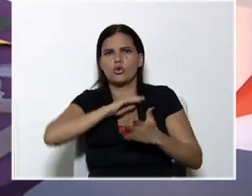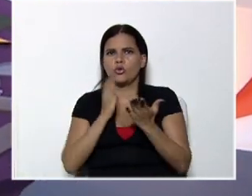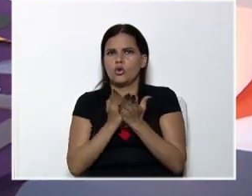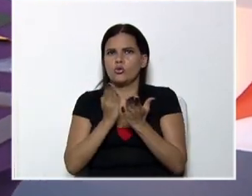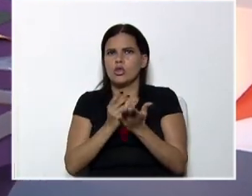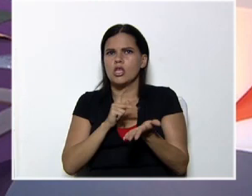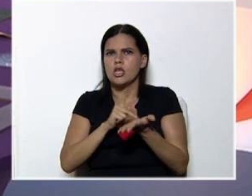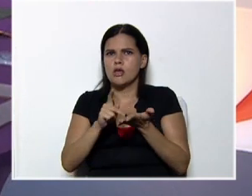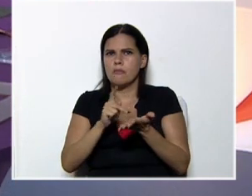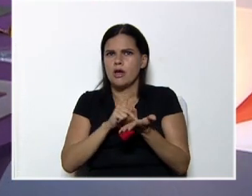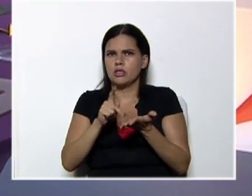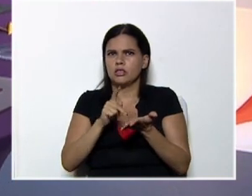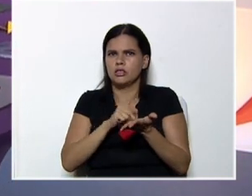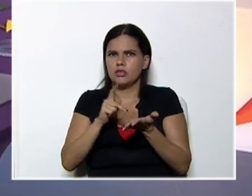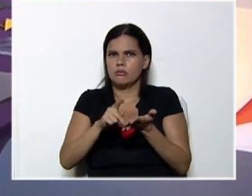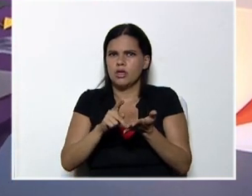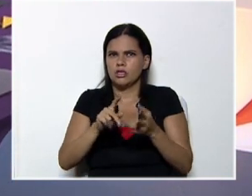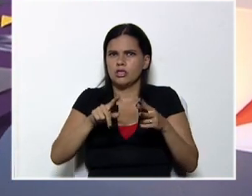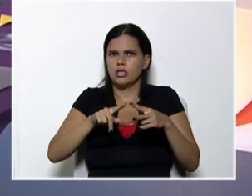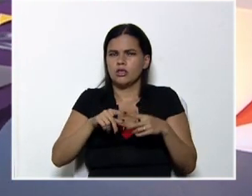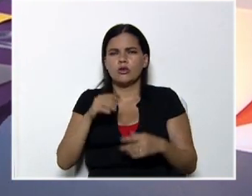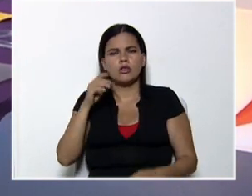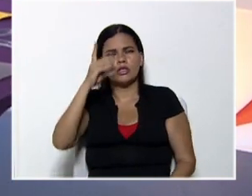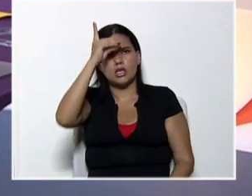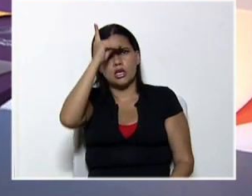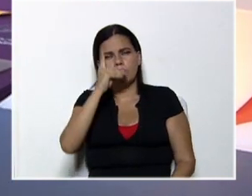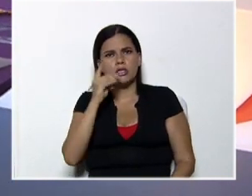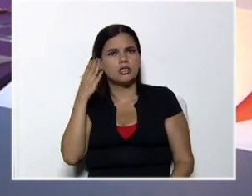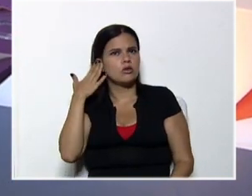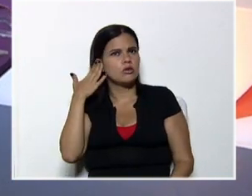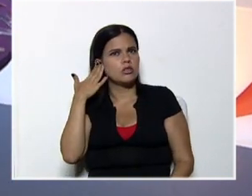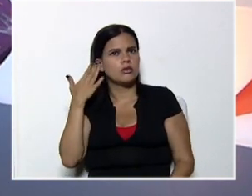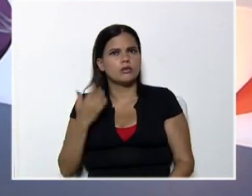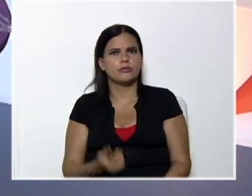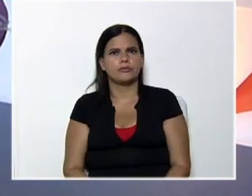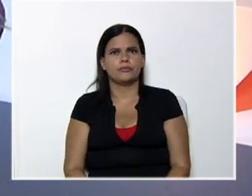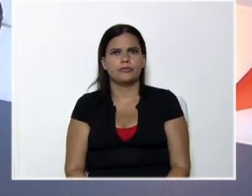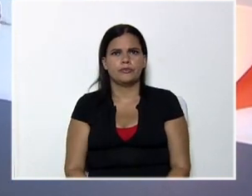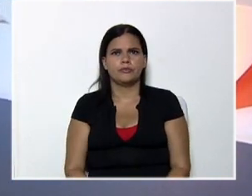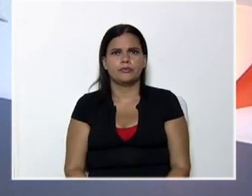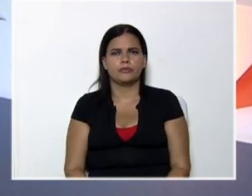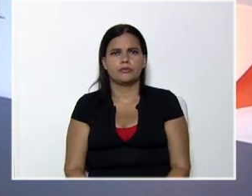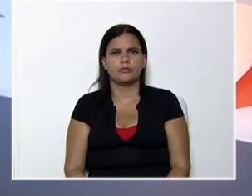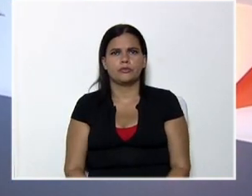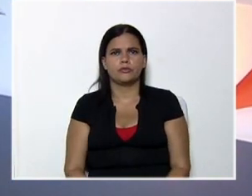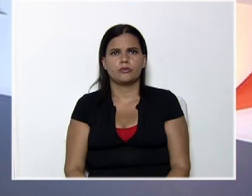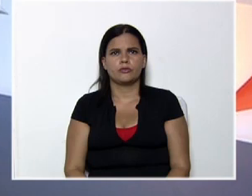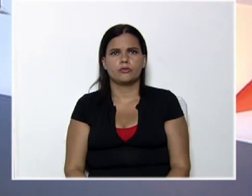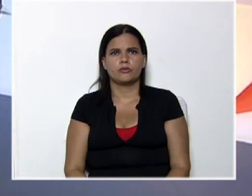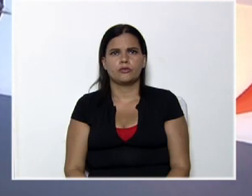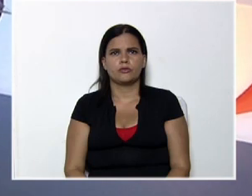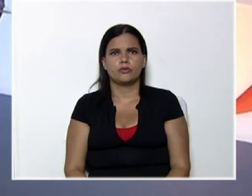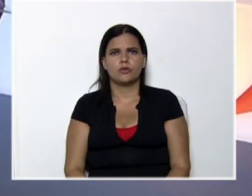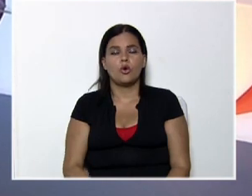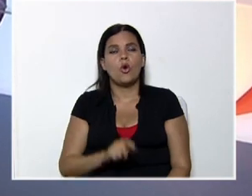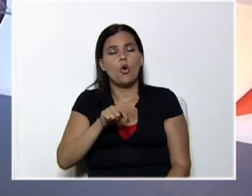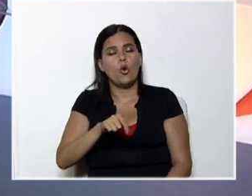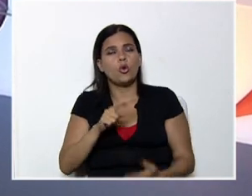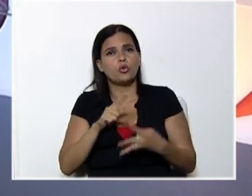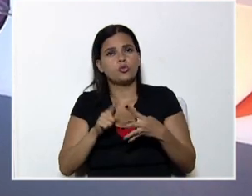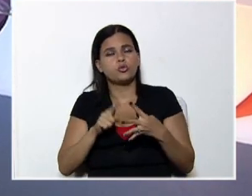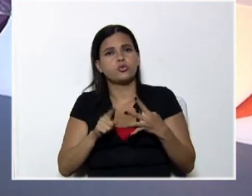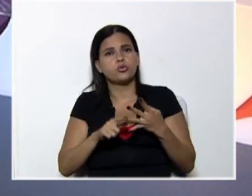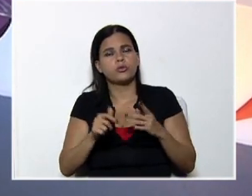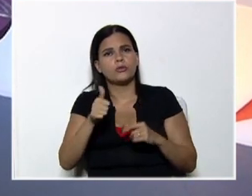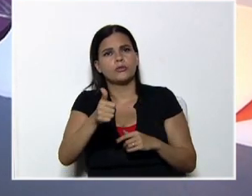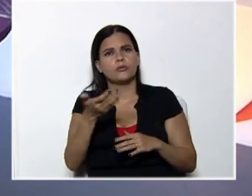y participantes con deficiencias auditivas. Ahora bien, otro aspecto bien importante